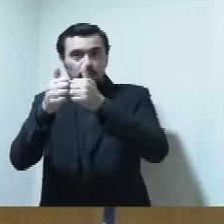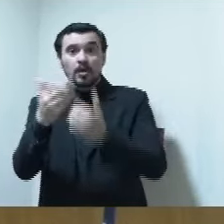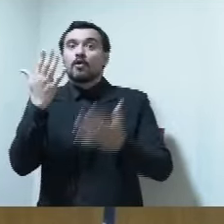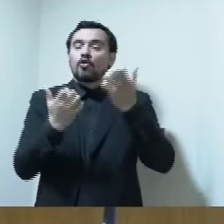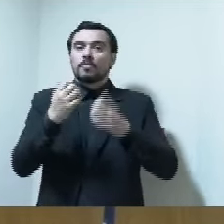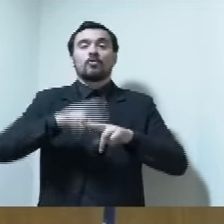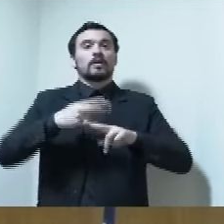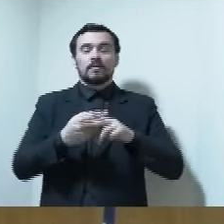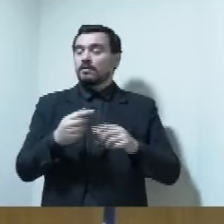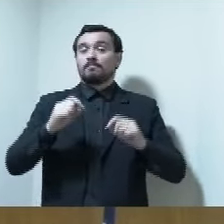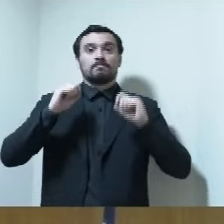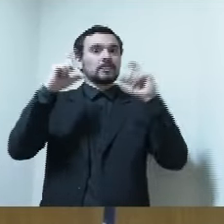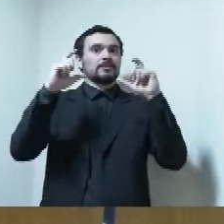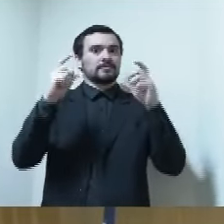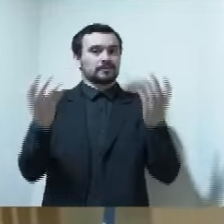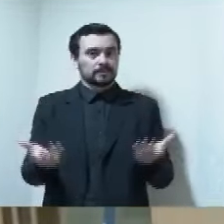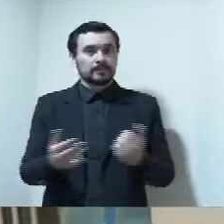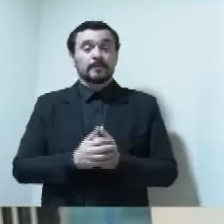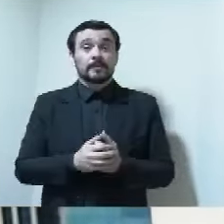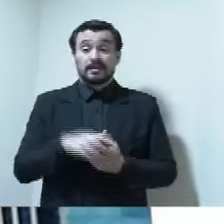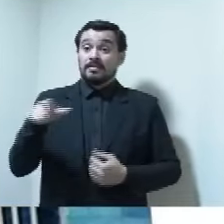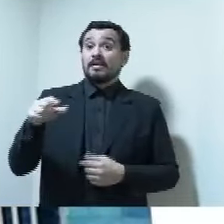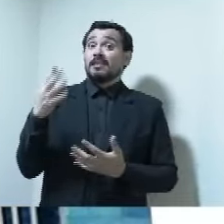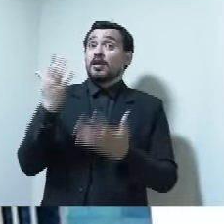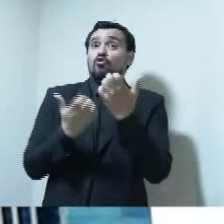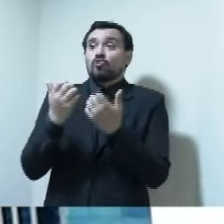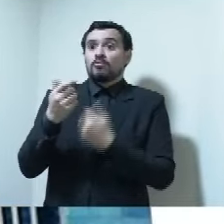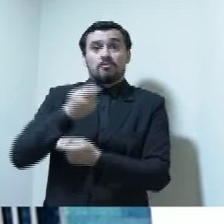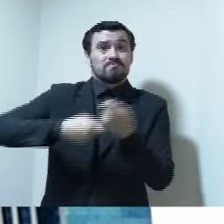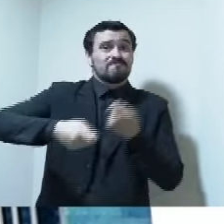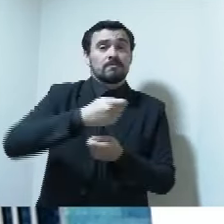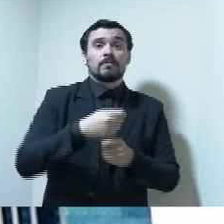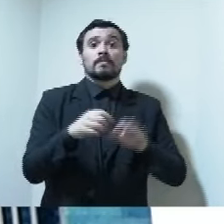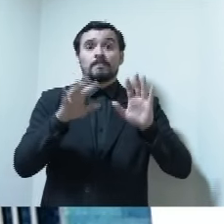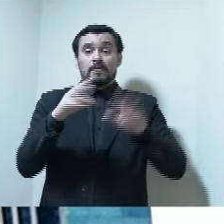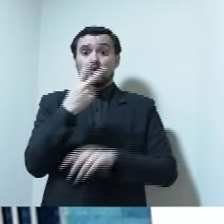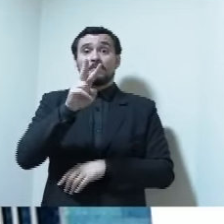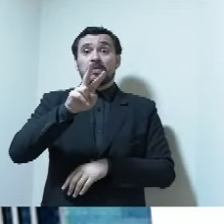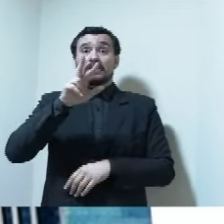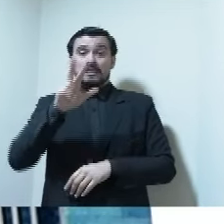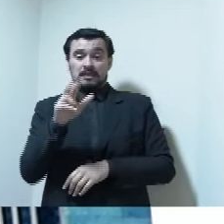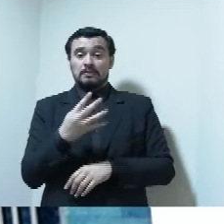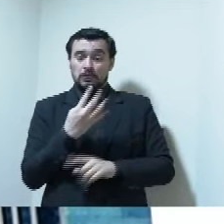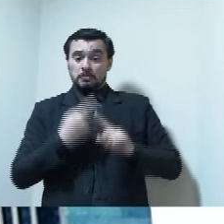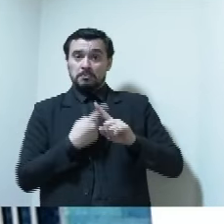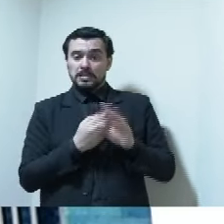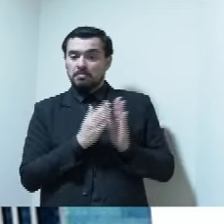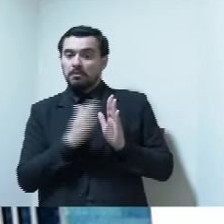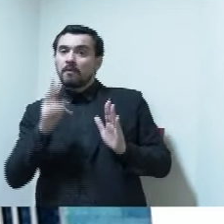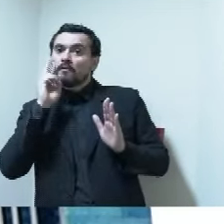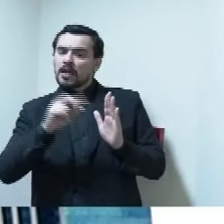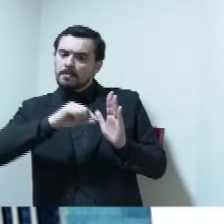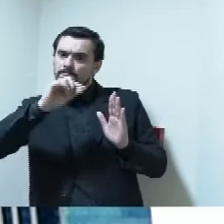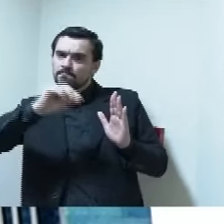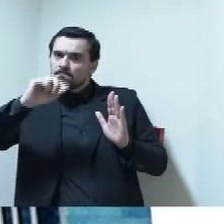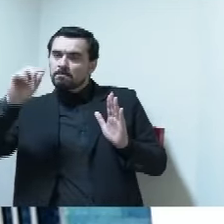despertó súbitamente. La actividad económica se aceleró en el cuarto trimestre del 2023 y registramos la variación porcentual